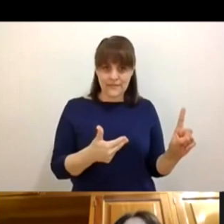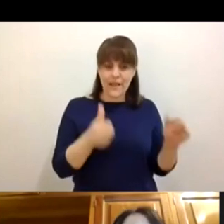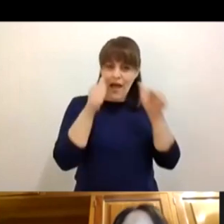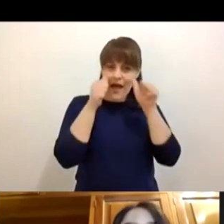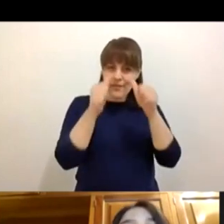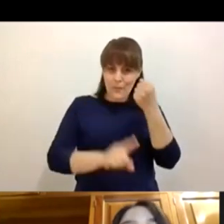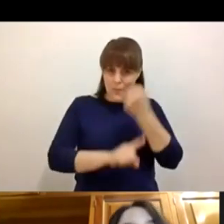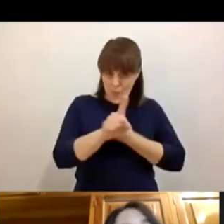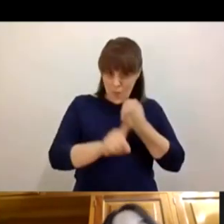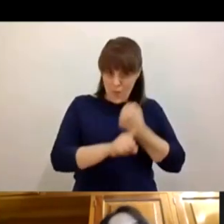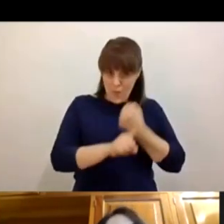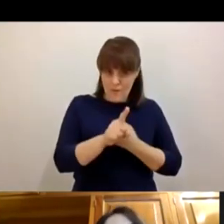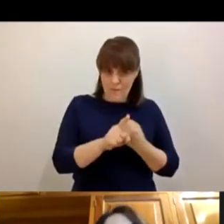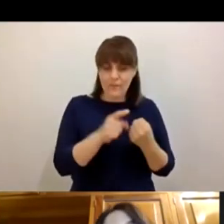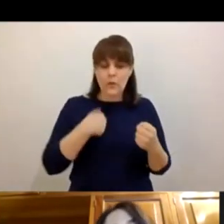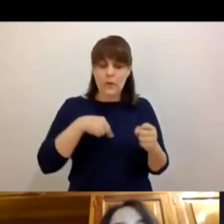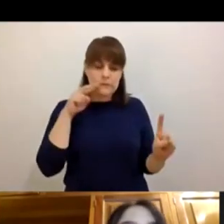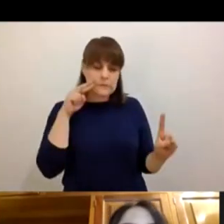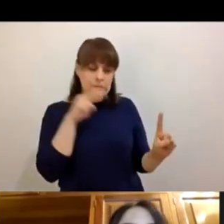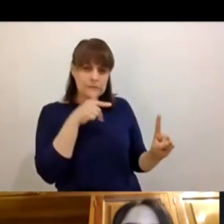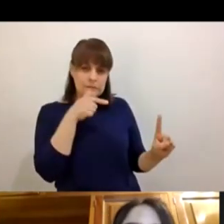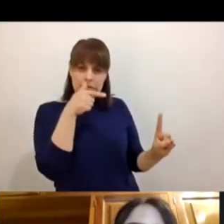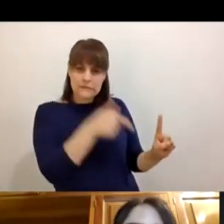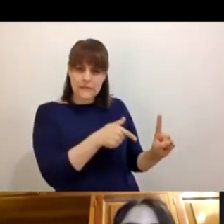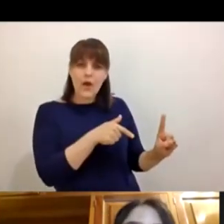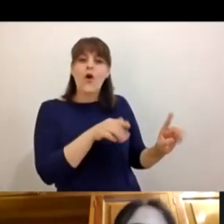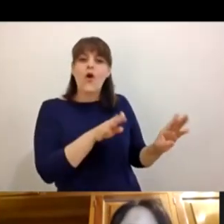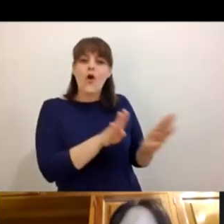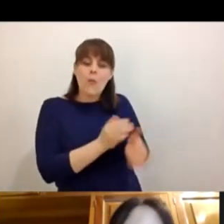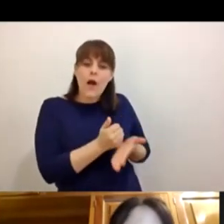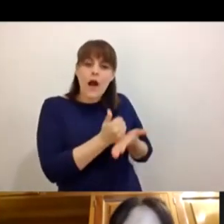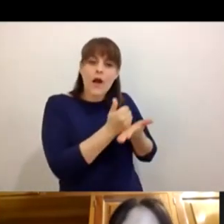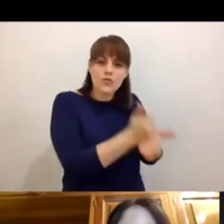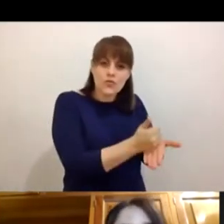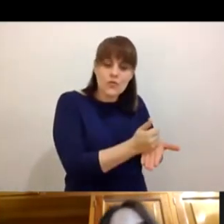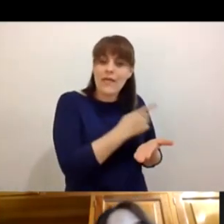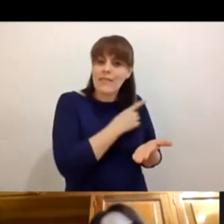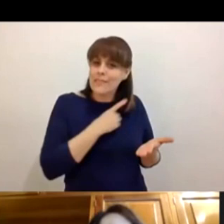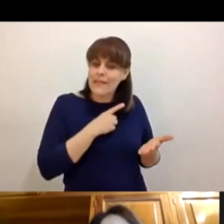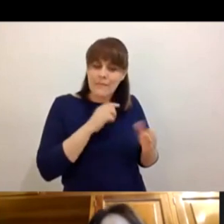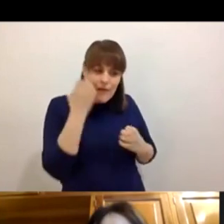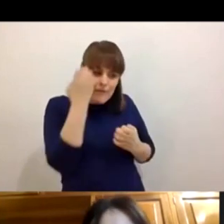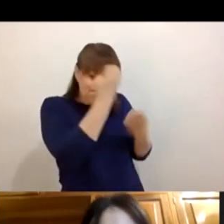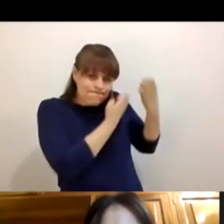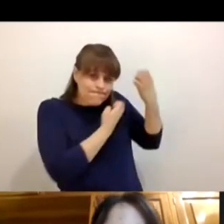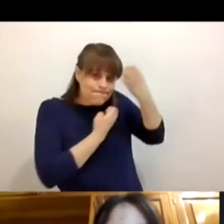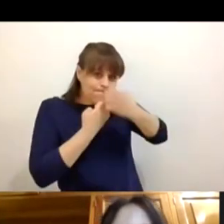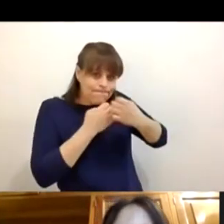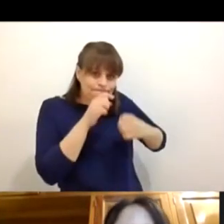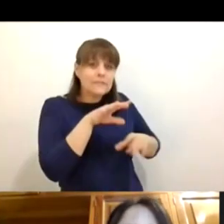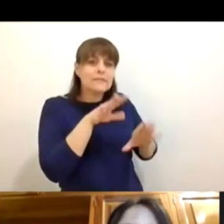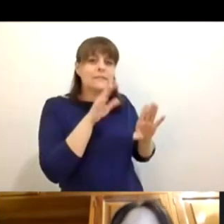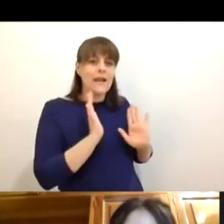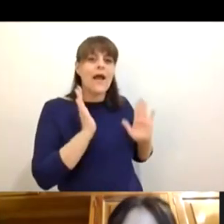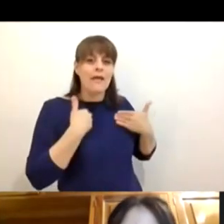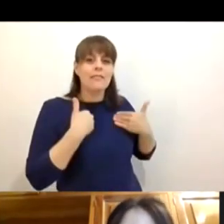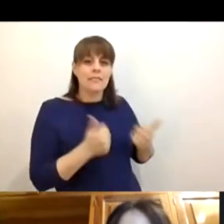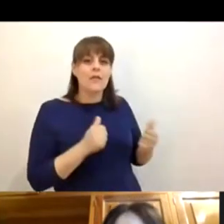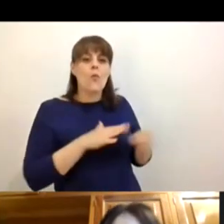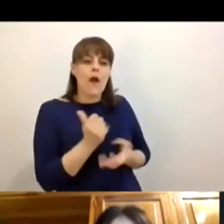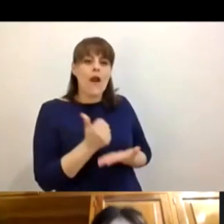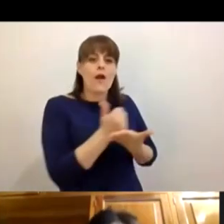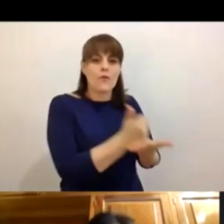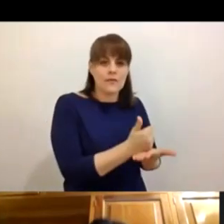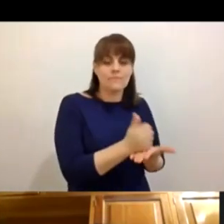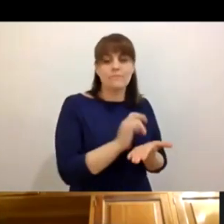la intervención sea adecuada, ¿no? Un poco me quedaría hasta ahorita ya para dejar el espacio a los panelistas y bueno, muchas gracias